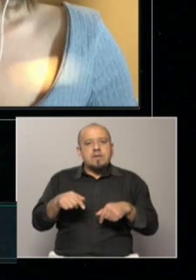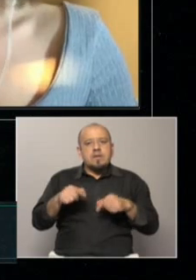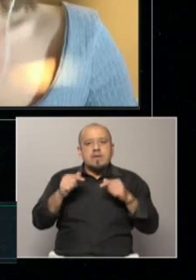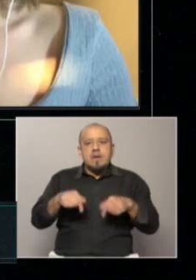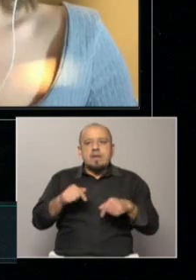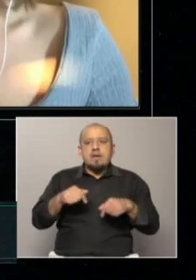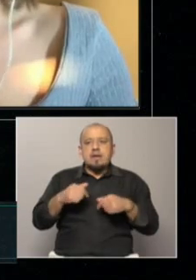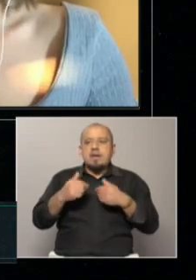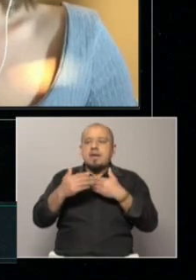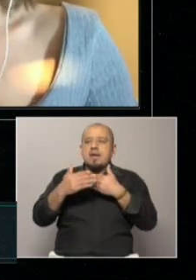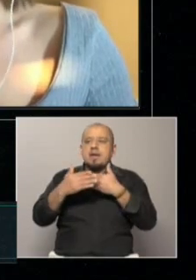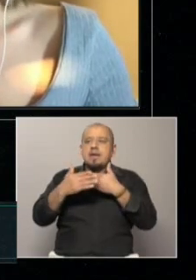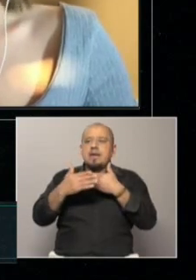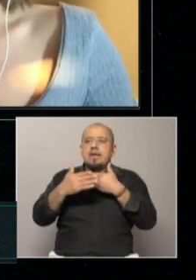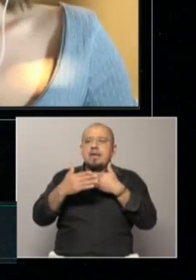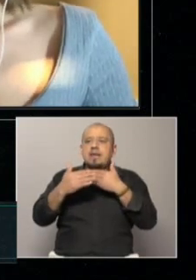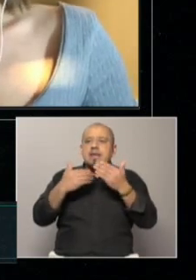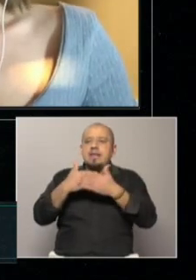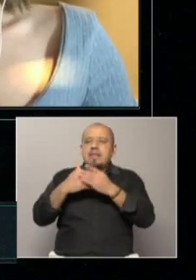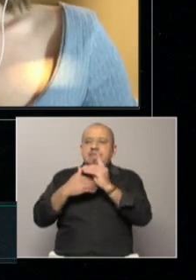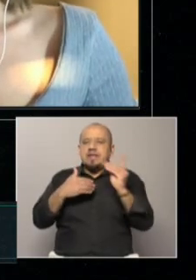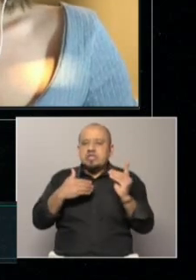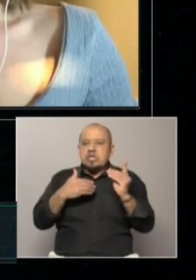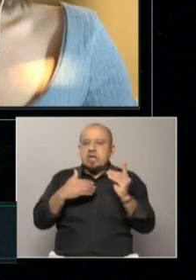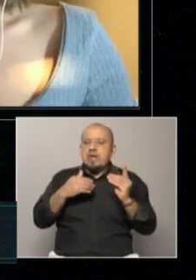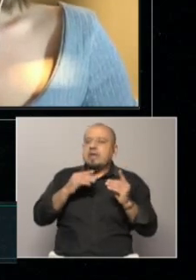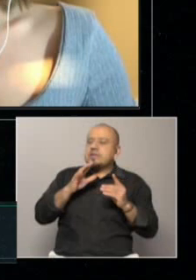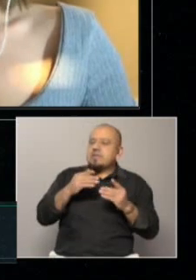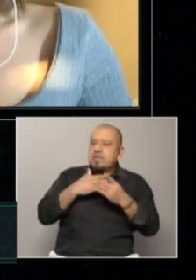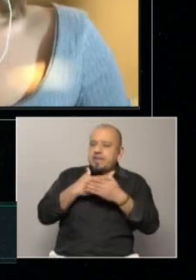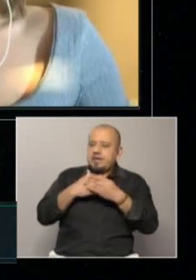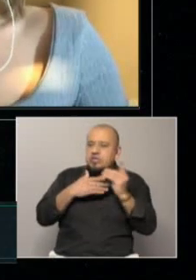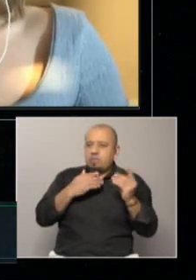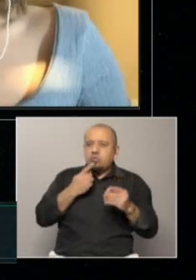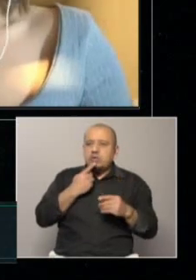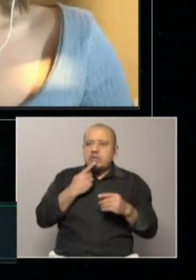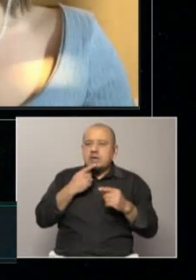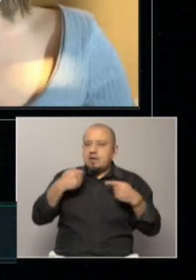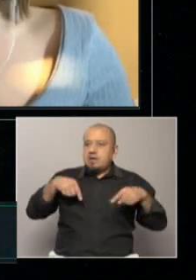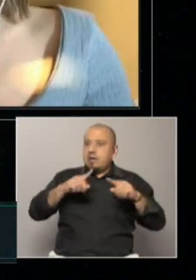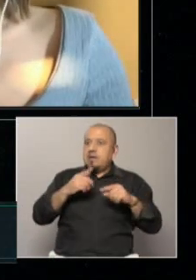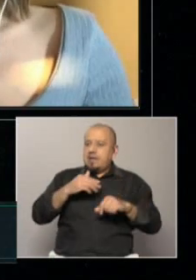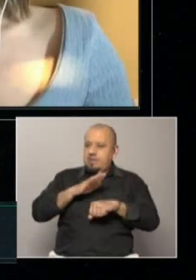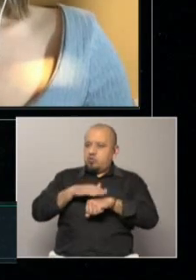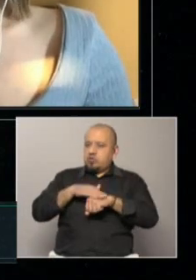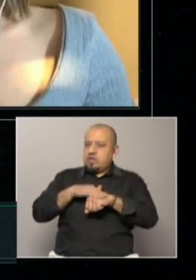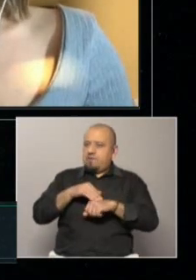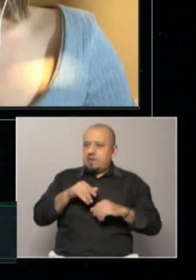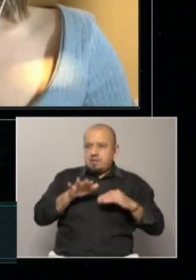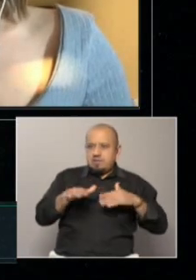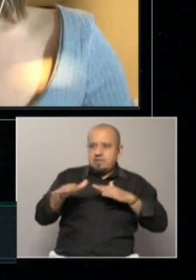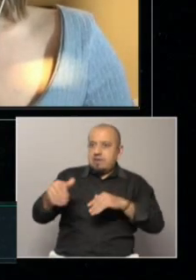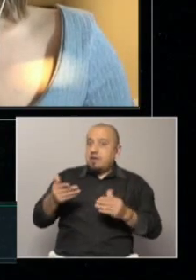la derecha fue la que toma las cartas de esta movilización y la